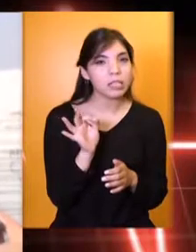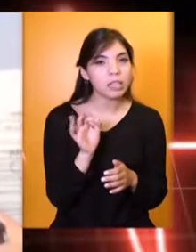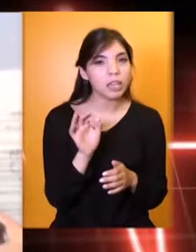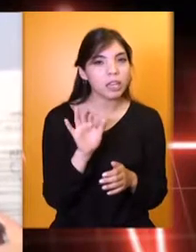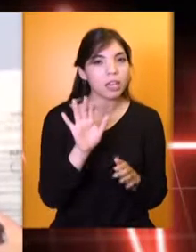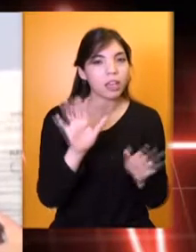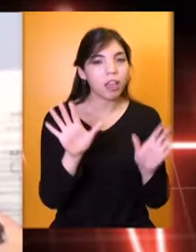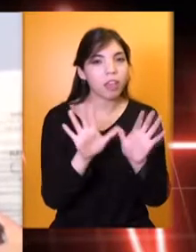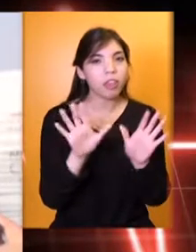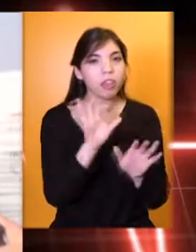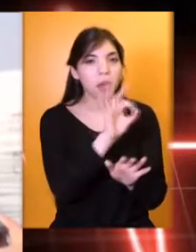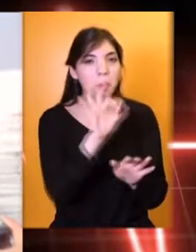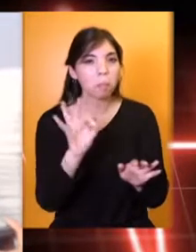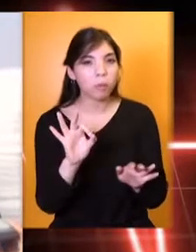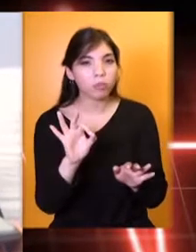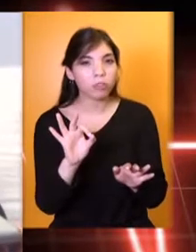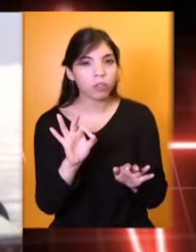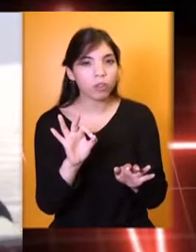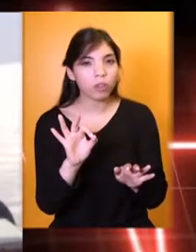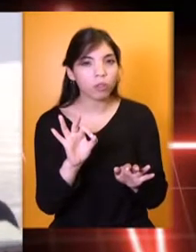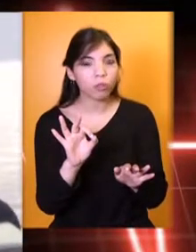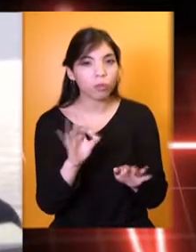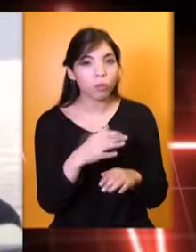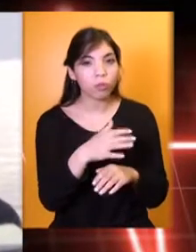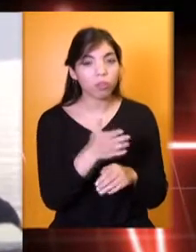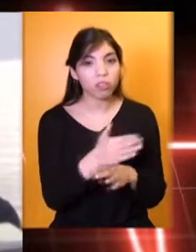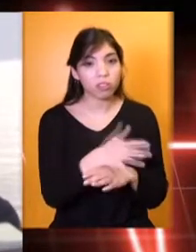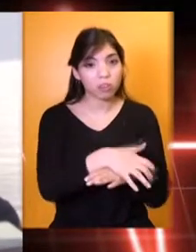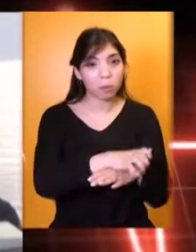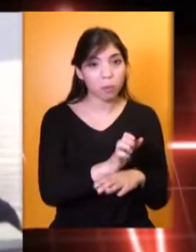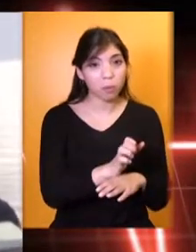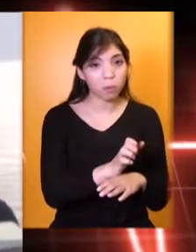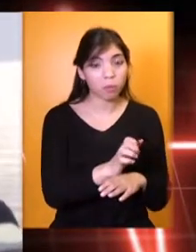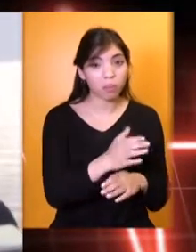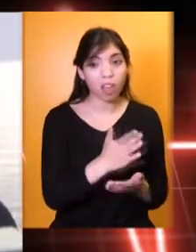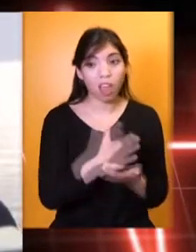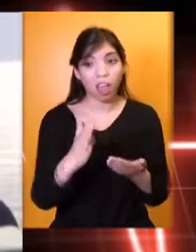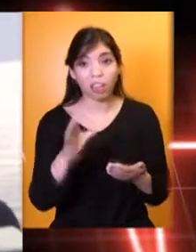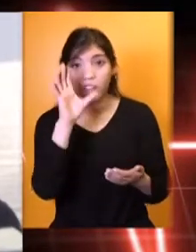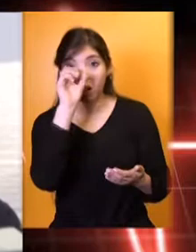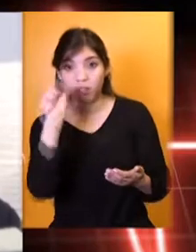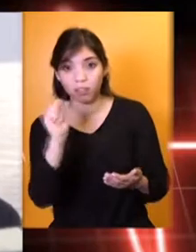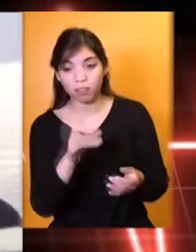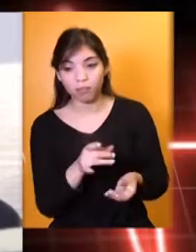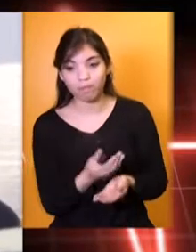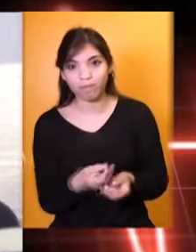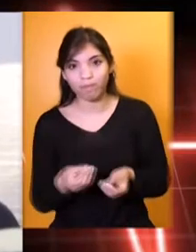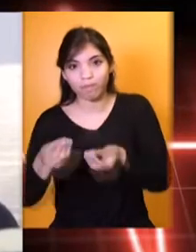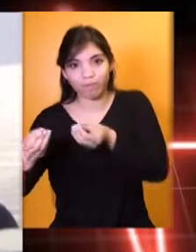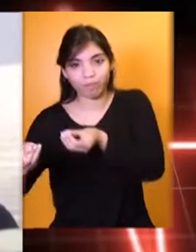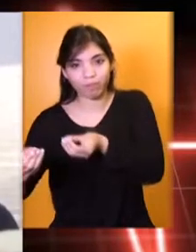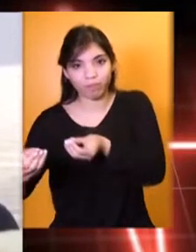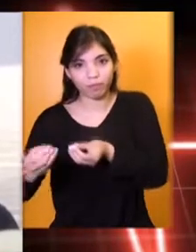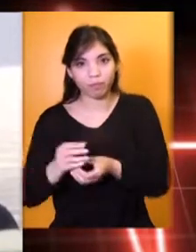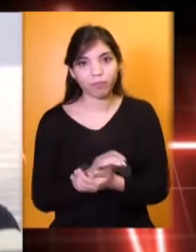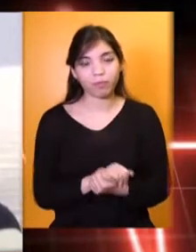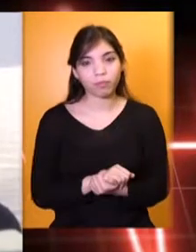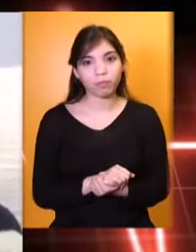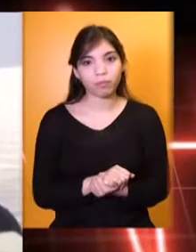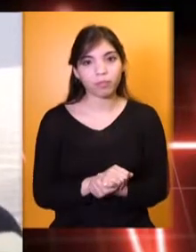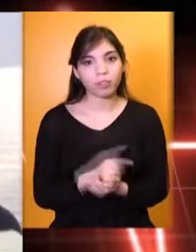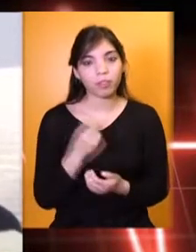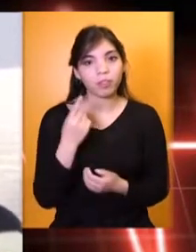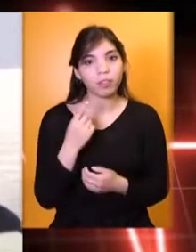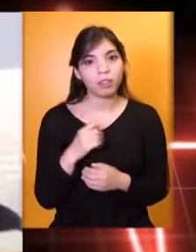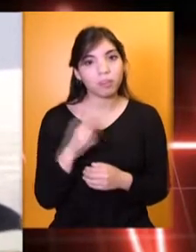el 10% de las exportaciones del salmón. Es decir, el 90% de las exportaciones de salmón no